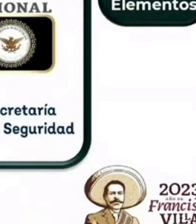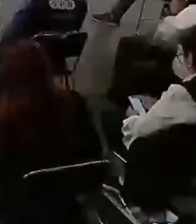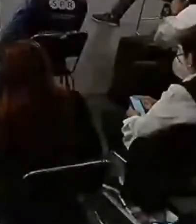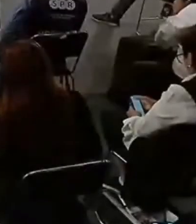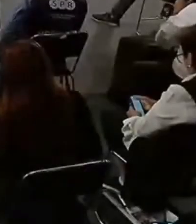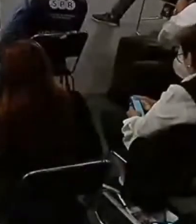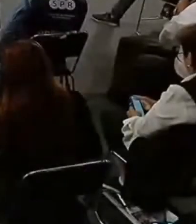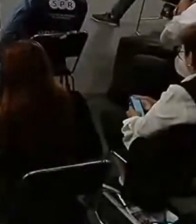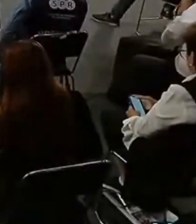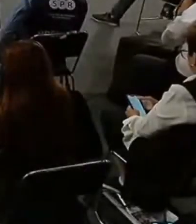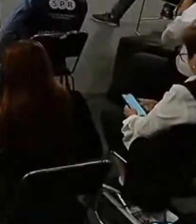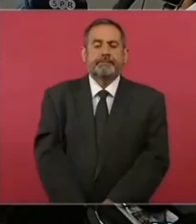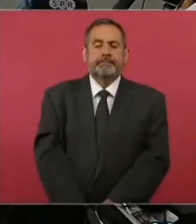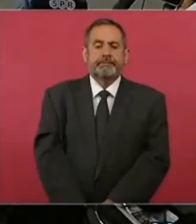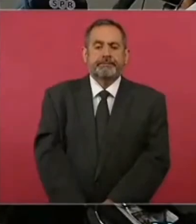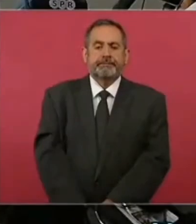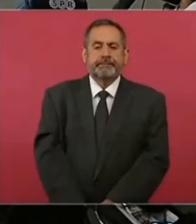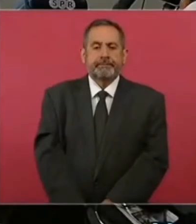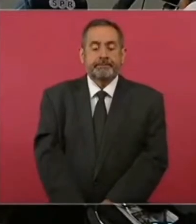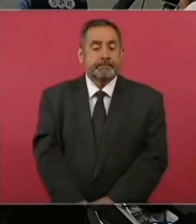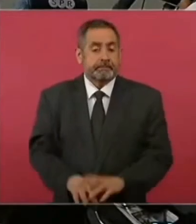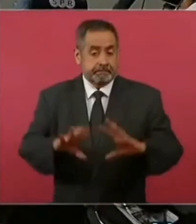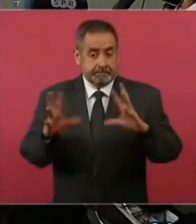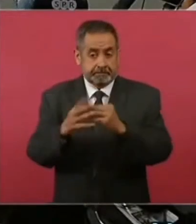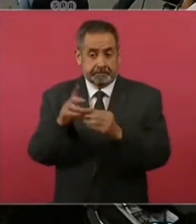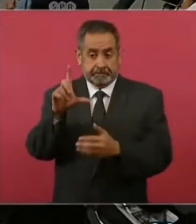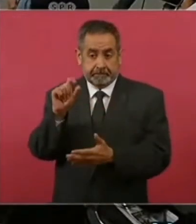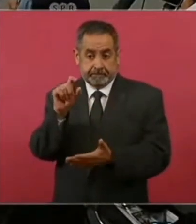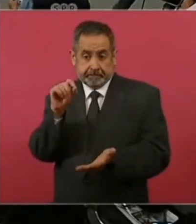el gobierno federal, y 20.000